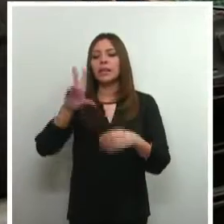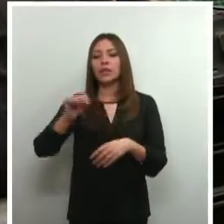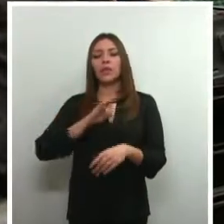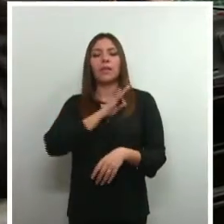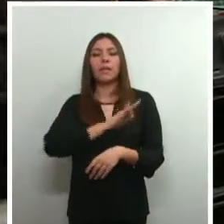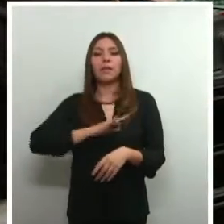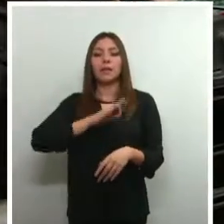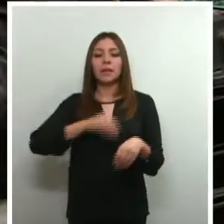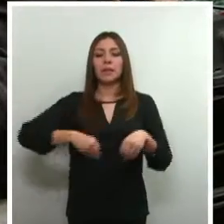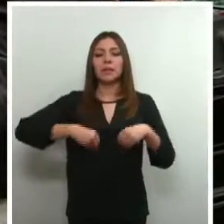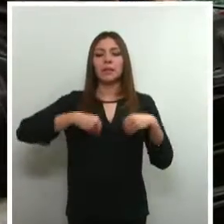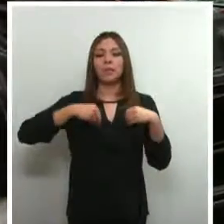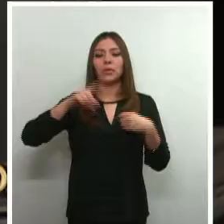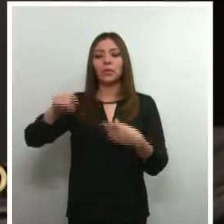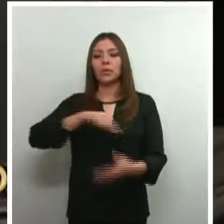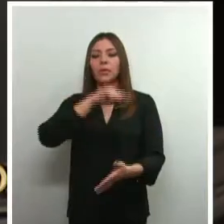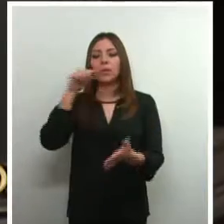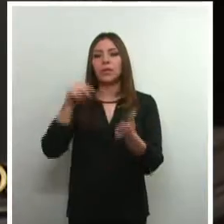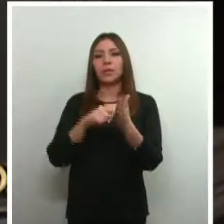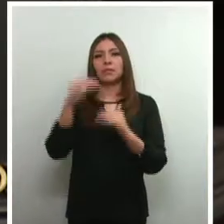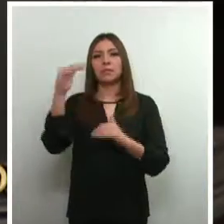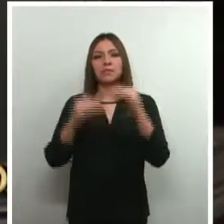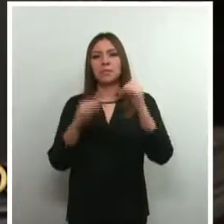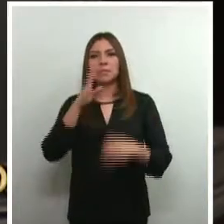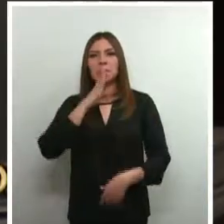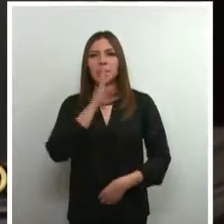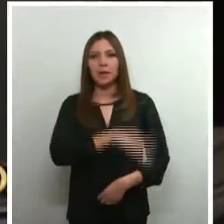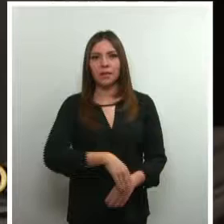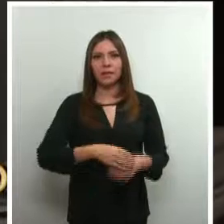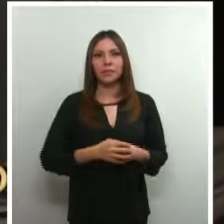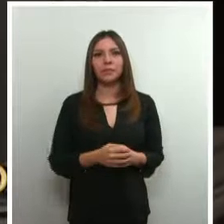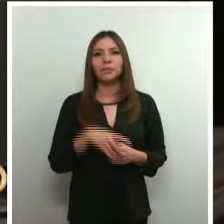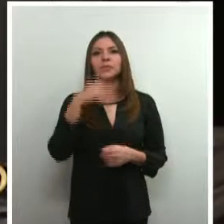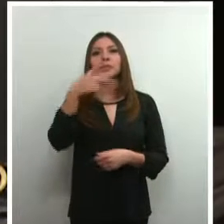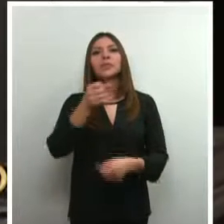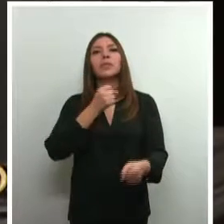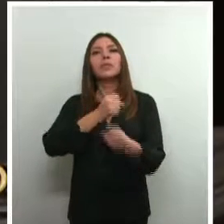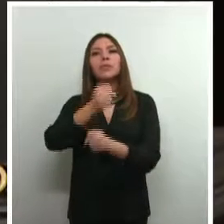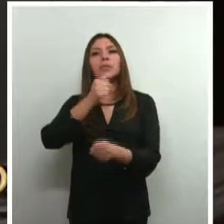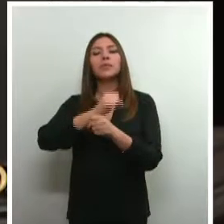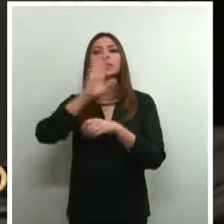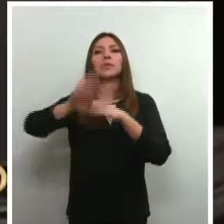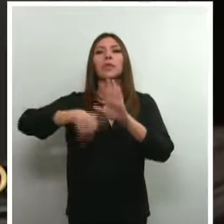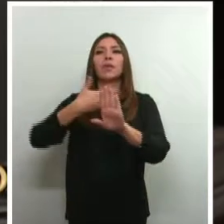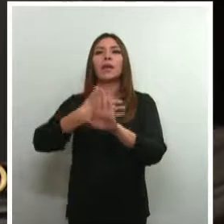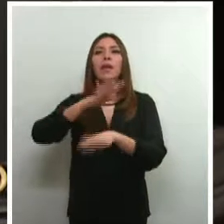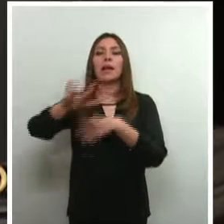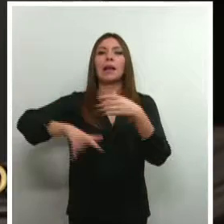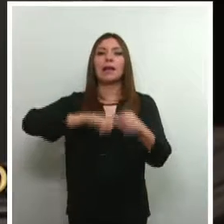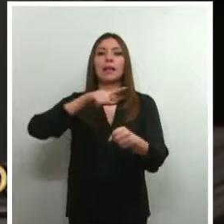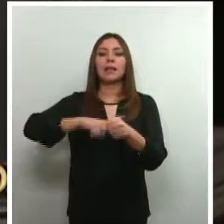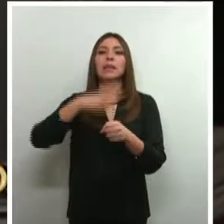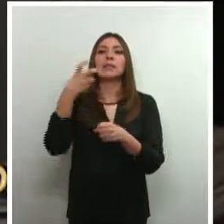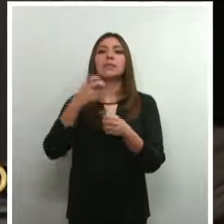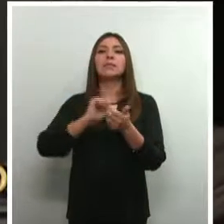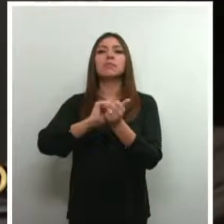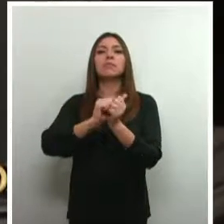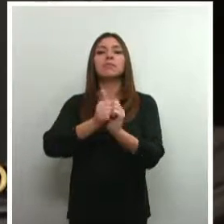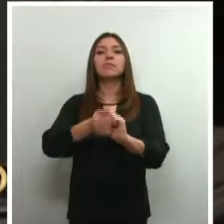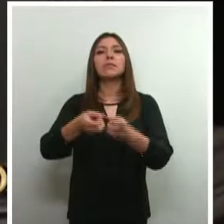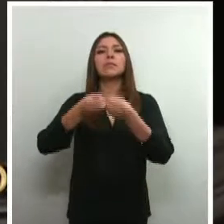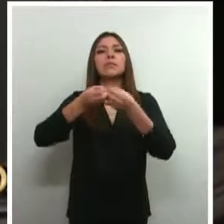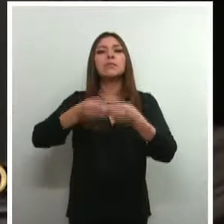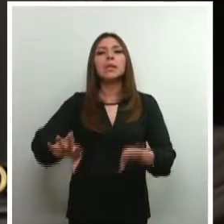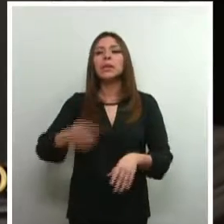por vivir en un ambiente disfuncional. La violencia contra los animales fomenta la pérdida de valores entre